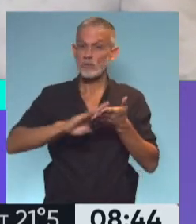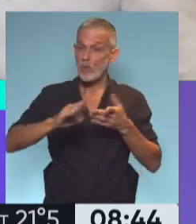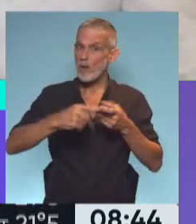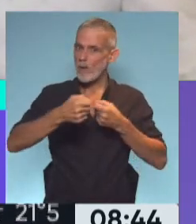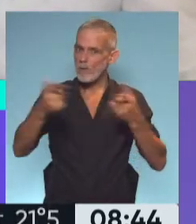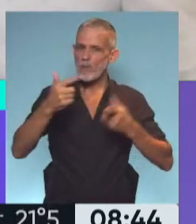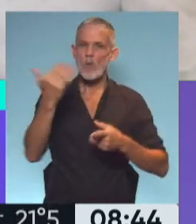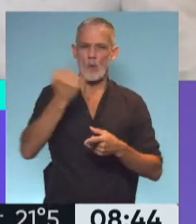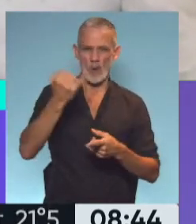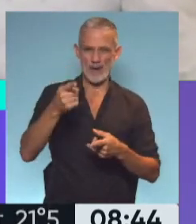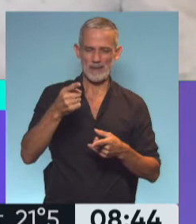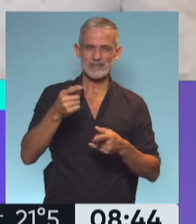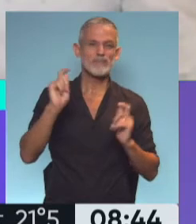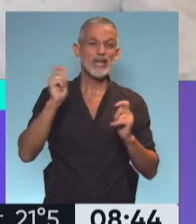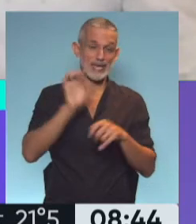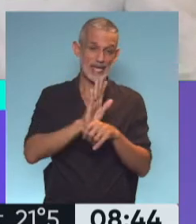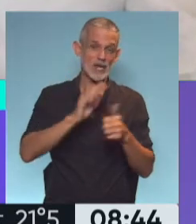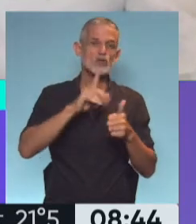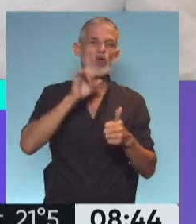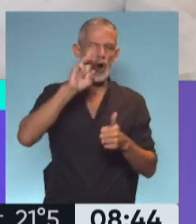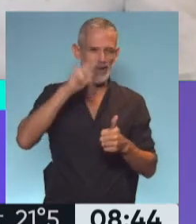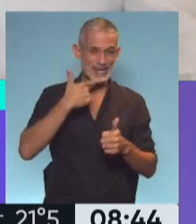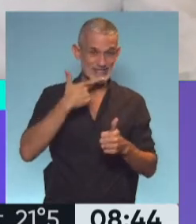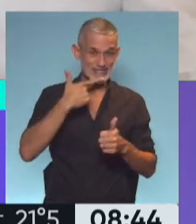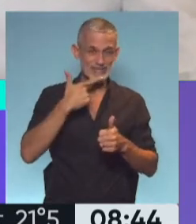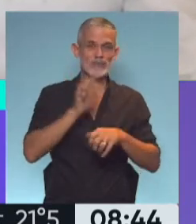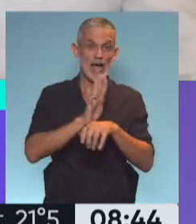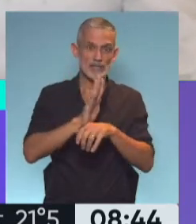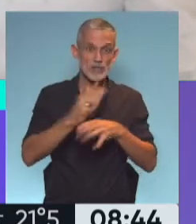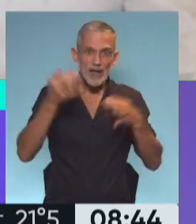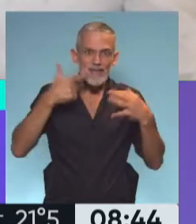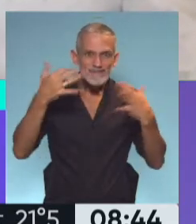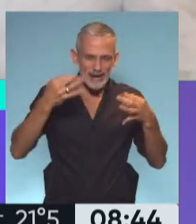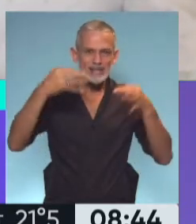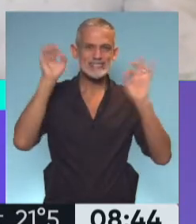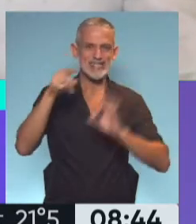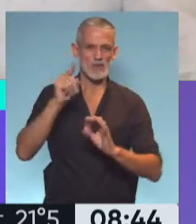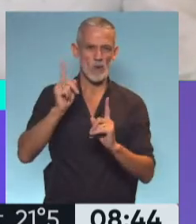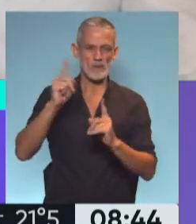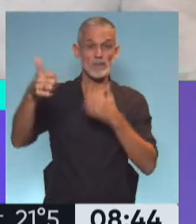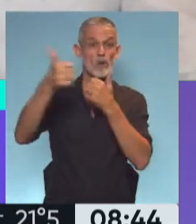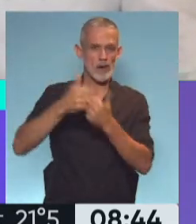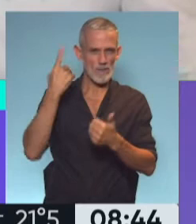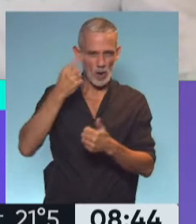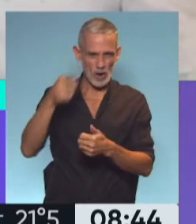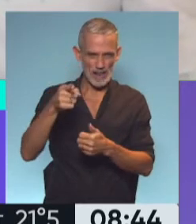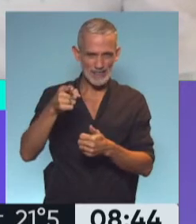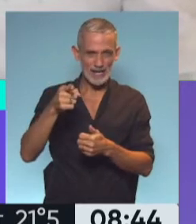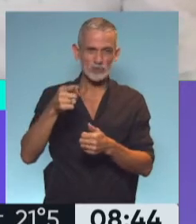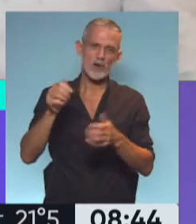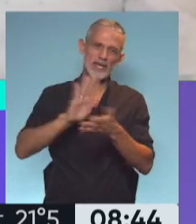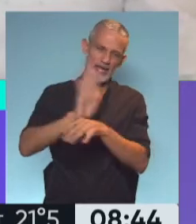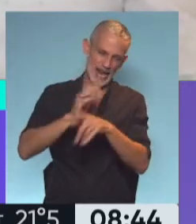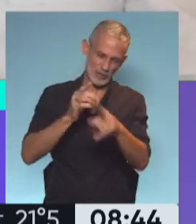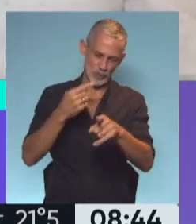que coprotagoniza, entre otros, Rodrigo Torres, real sobreviviente de la tragedia. Uh-huh. Pudimos hablar con el director y con Rodrigo Torres y